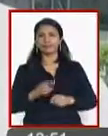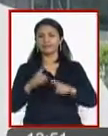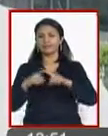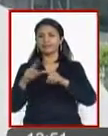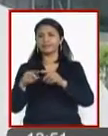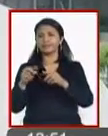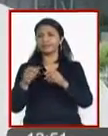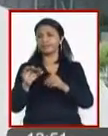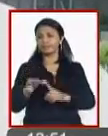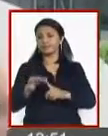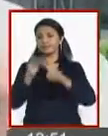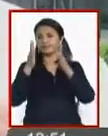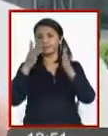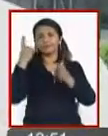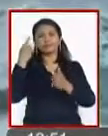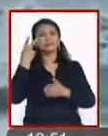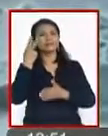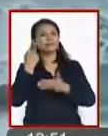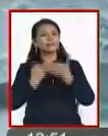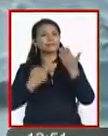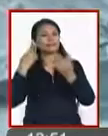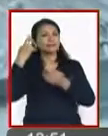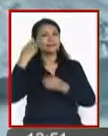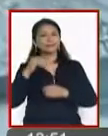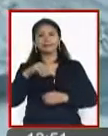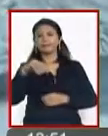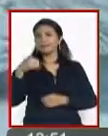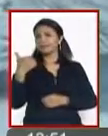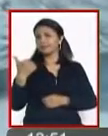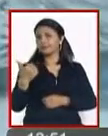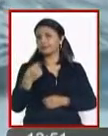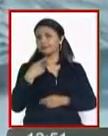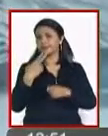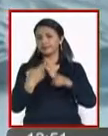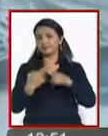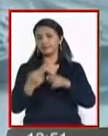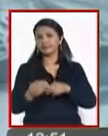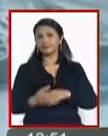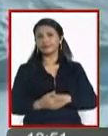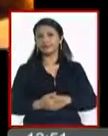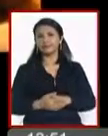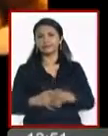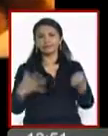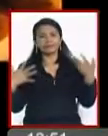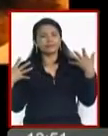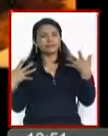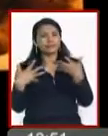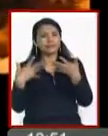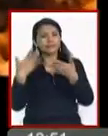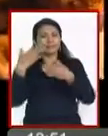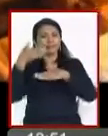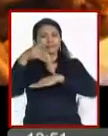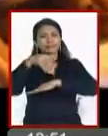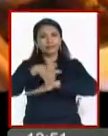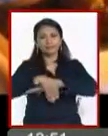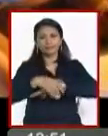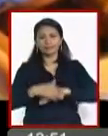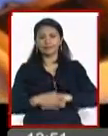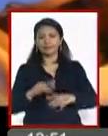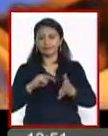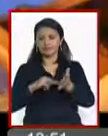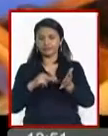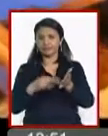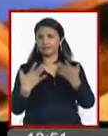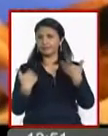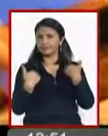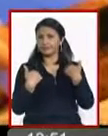psiquiatra, psicólogo para ver las causales. Otra parasomnia son aquellas denominadas los terrores nocturnos, que se caracterizan